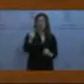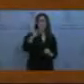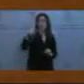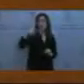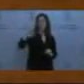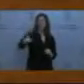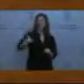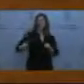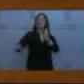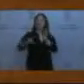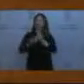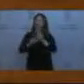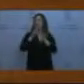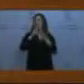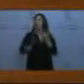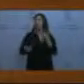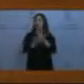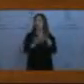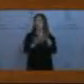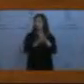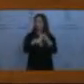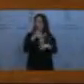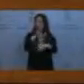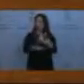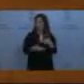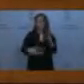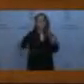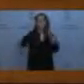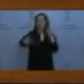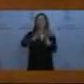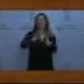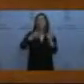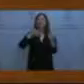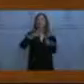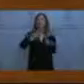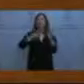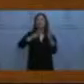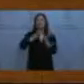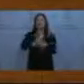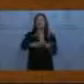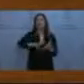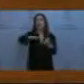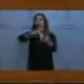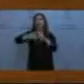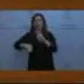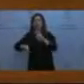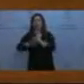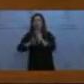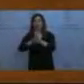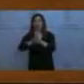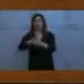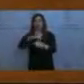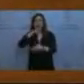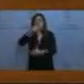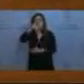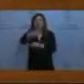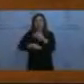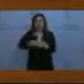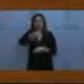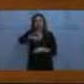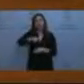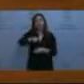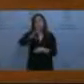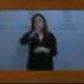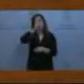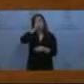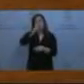sigue estando vigente. Una ley que sigue siendo de aplicación y que se está aplicando. Que reconoce el derecho a la memoria.